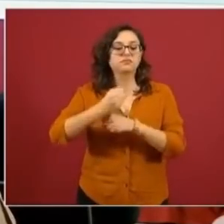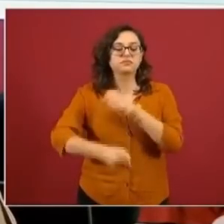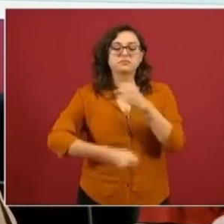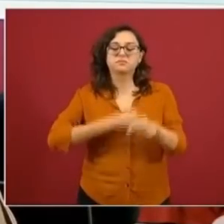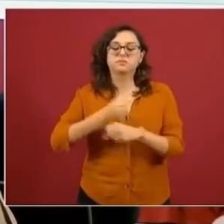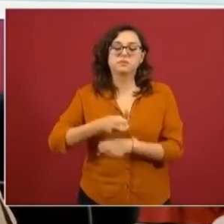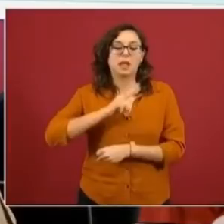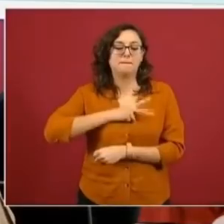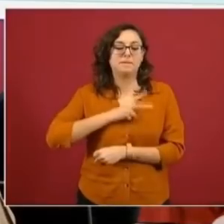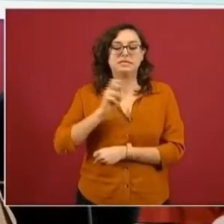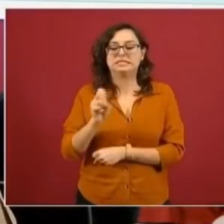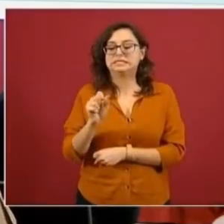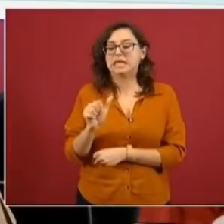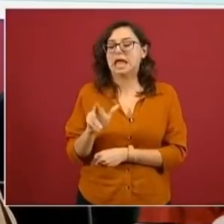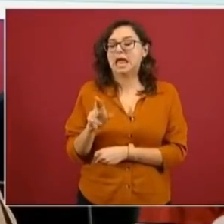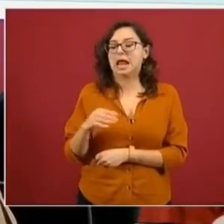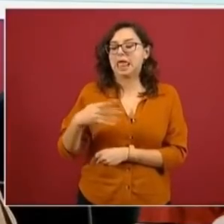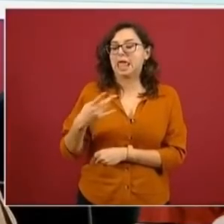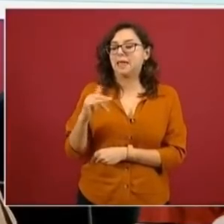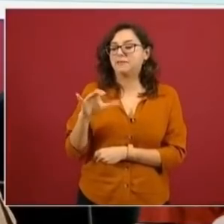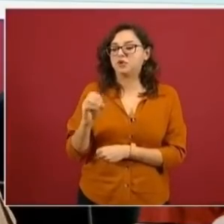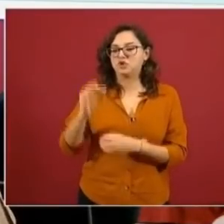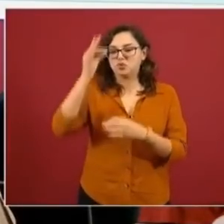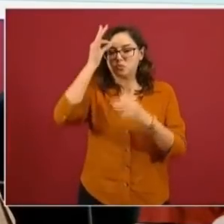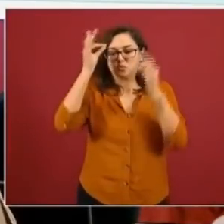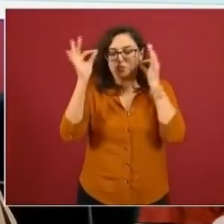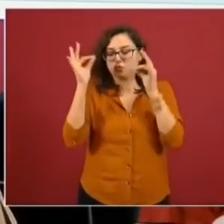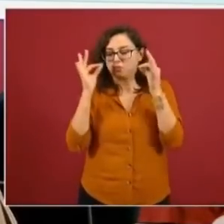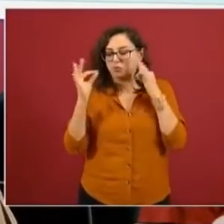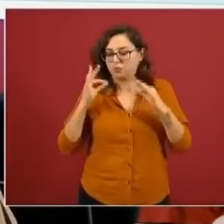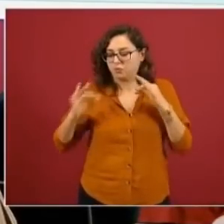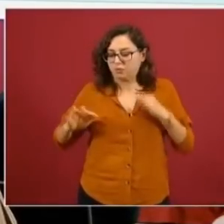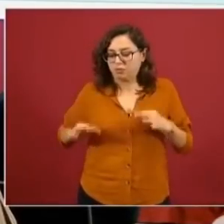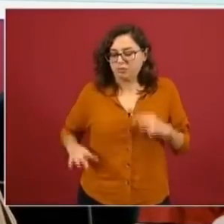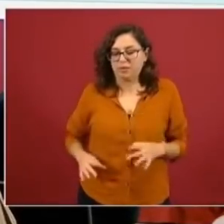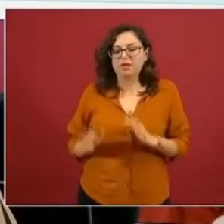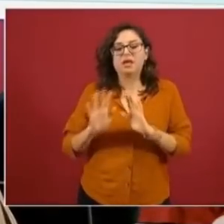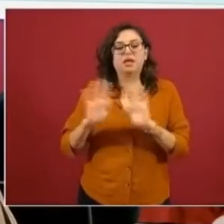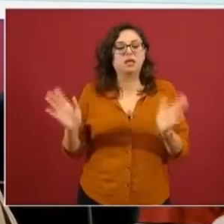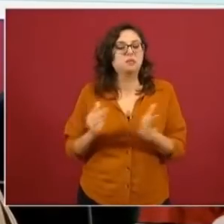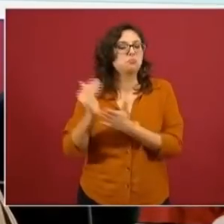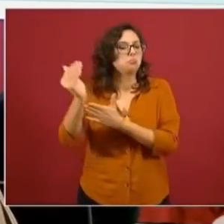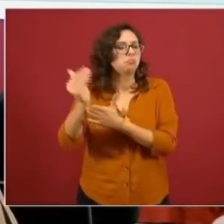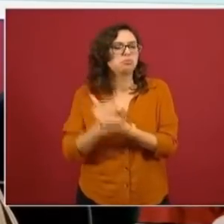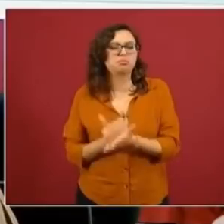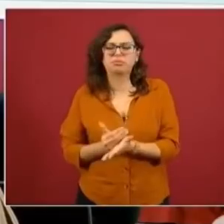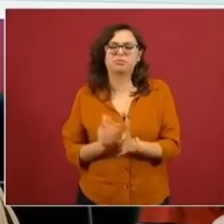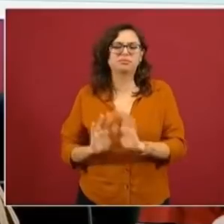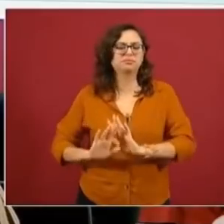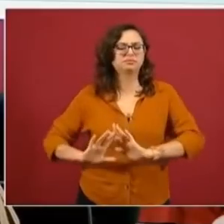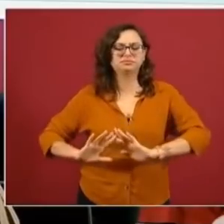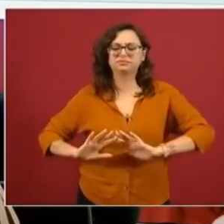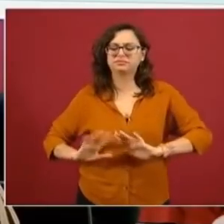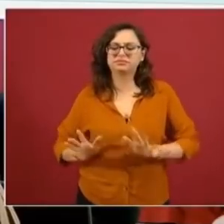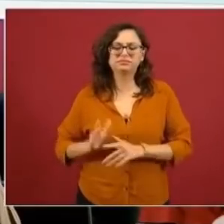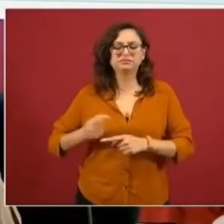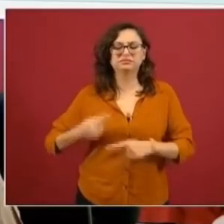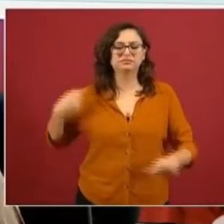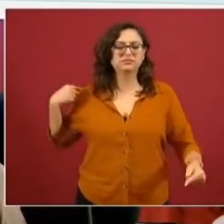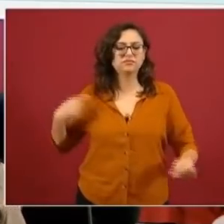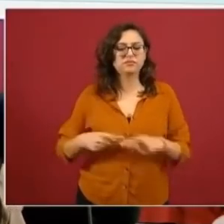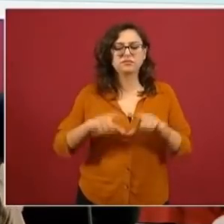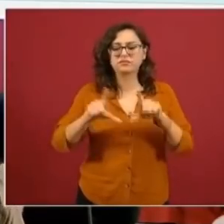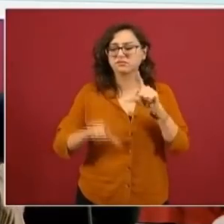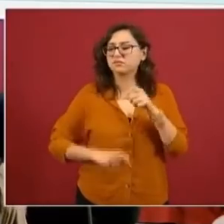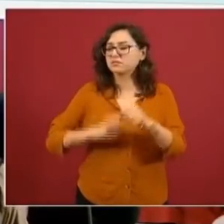tantas décadas que en el caso de nuestro país hemos logrado limitar la presencia de estos casos, teniendo ya antecedente de